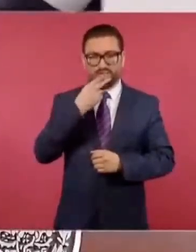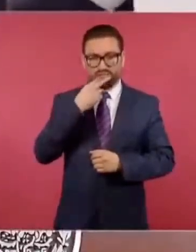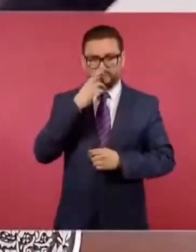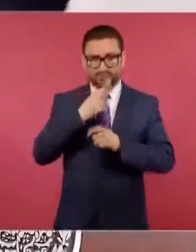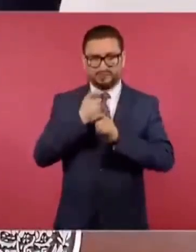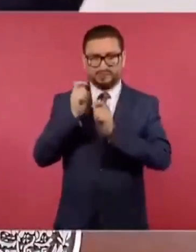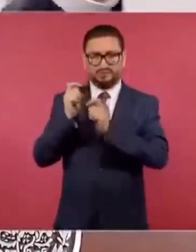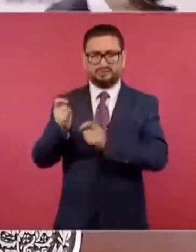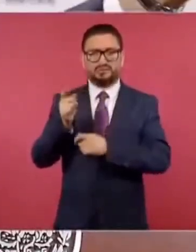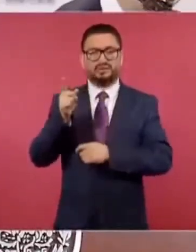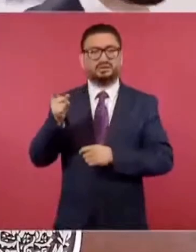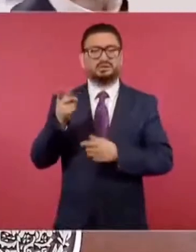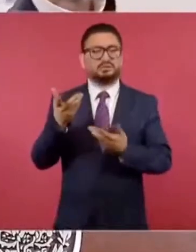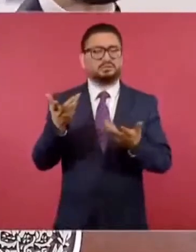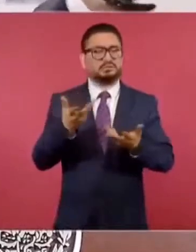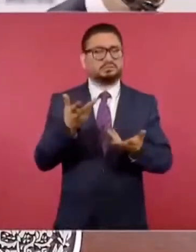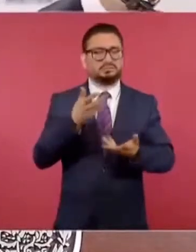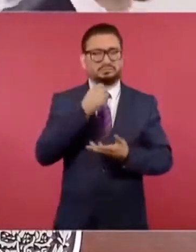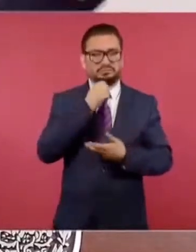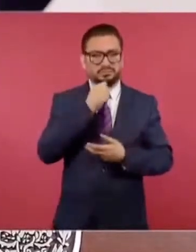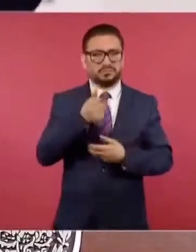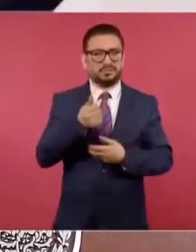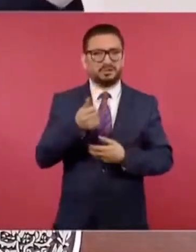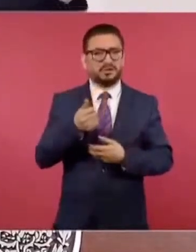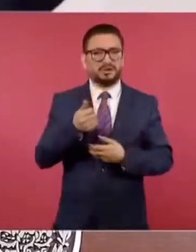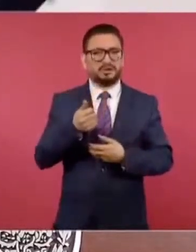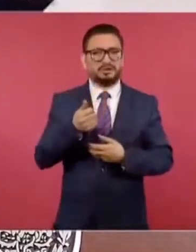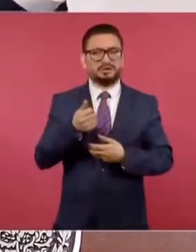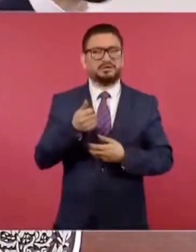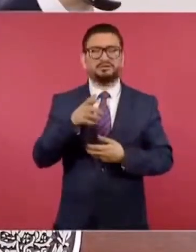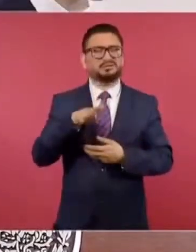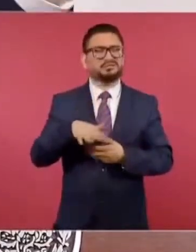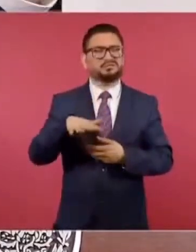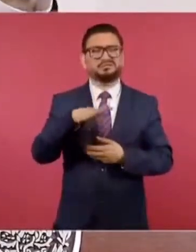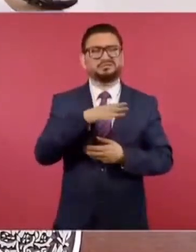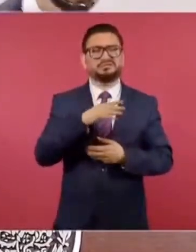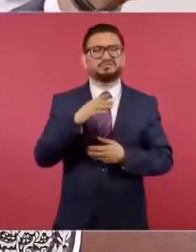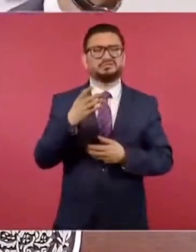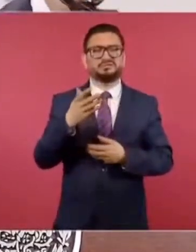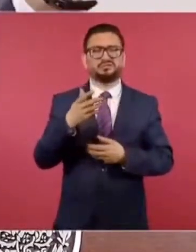nunca vio nada de lo que hacía,